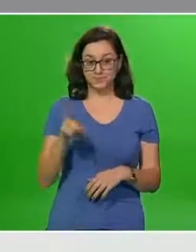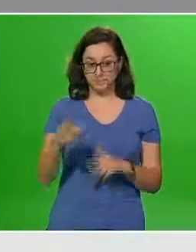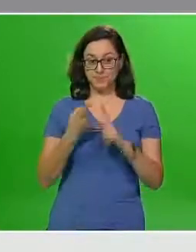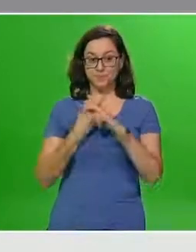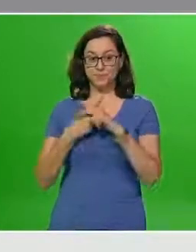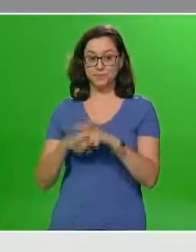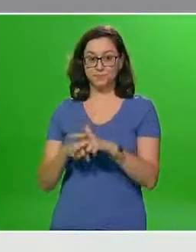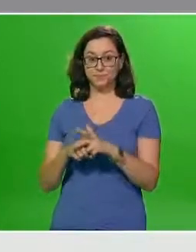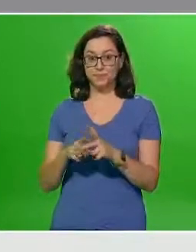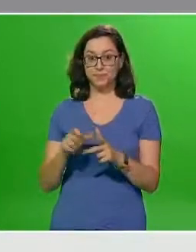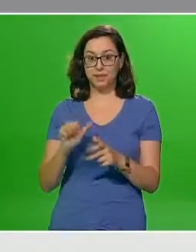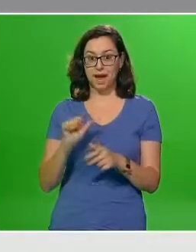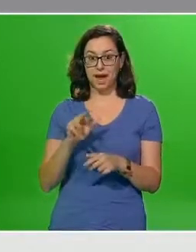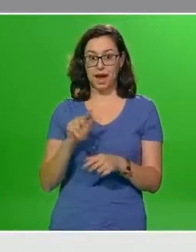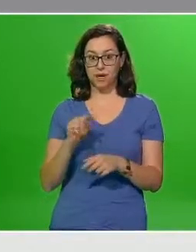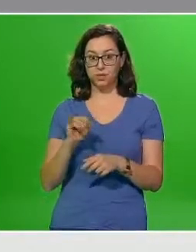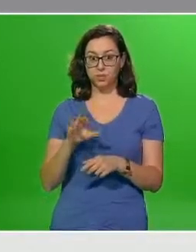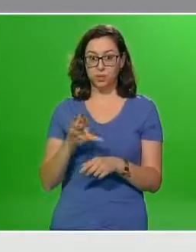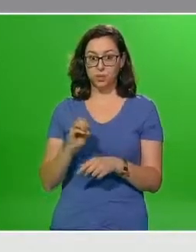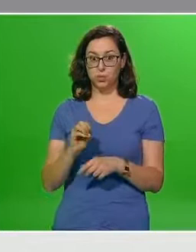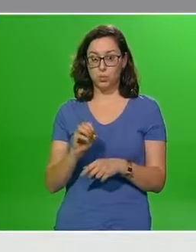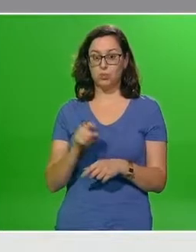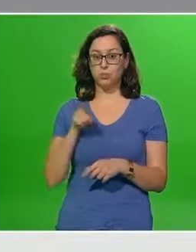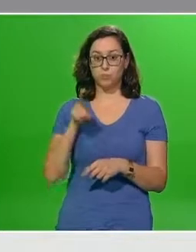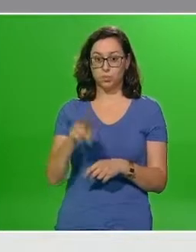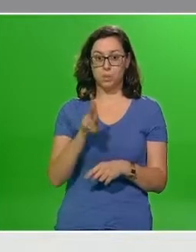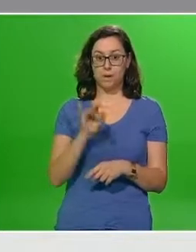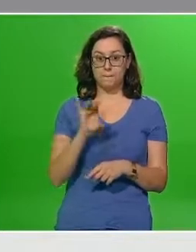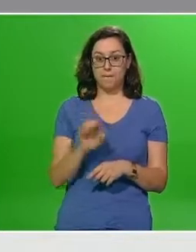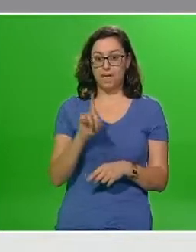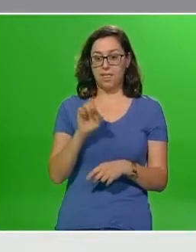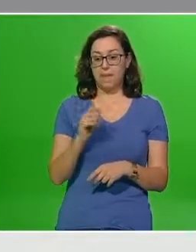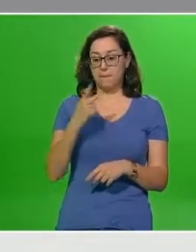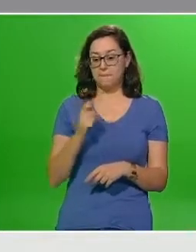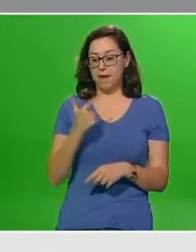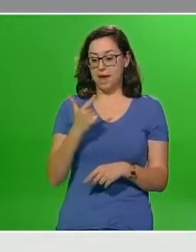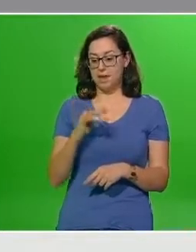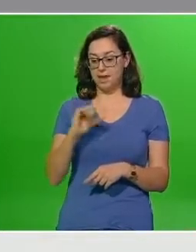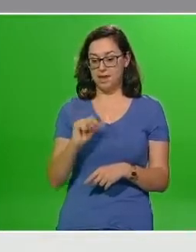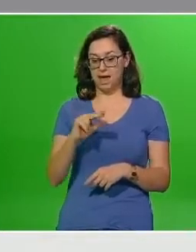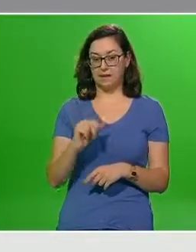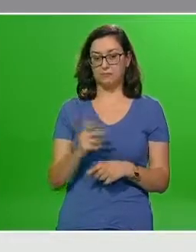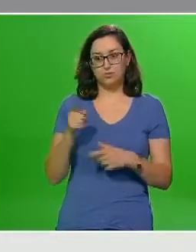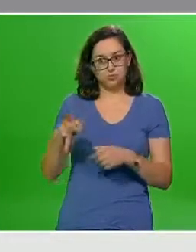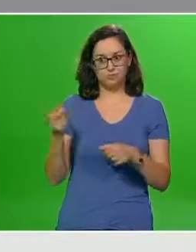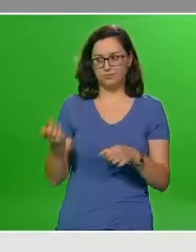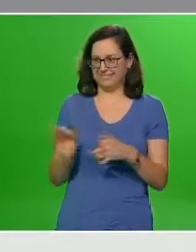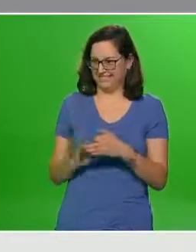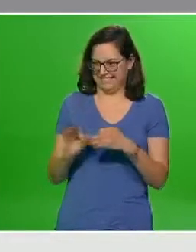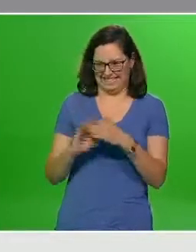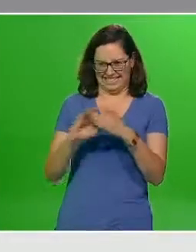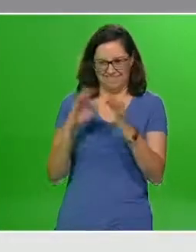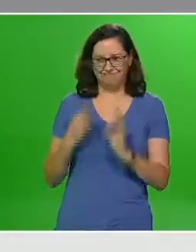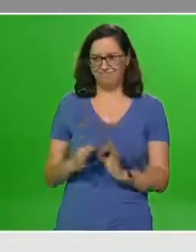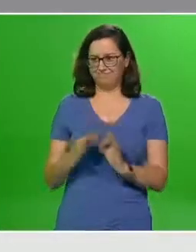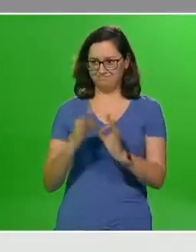empezamos. Adelante, Arturo Contreras, de Pie de Página. Muchas gracias por estar siempre constante con nosotros.